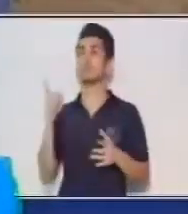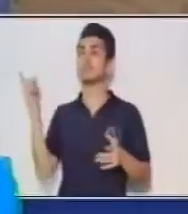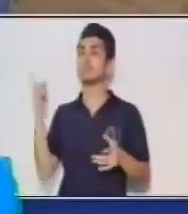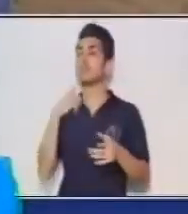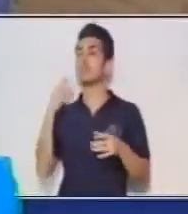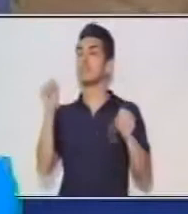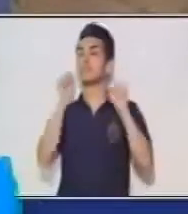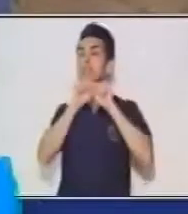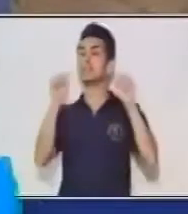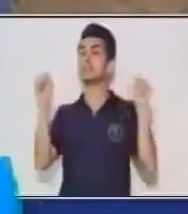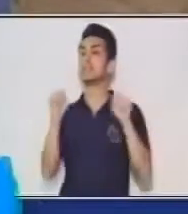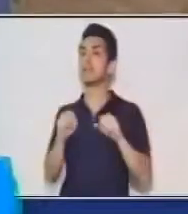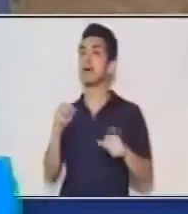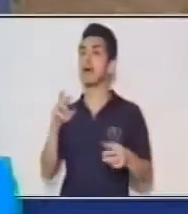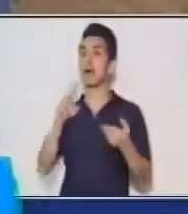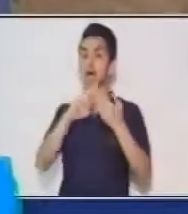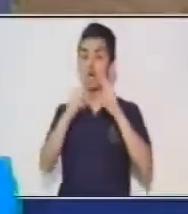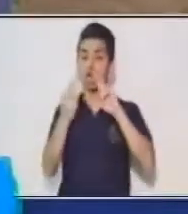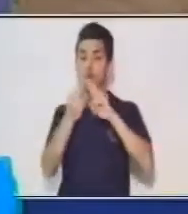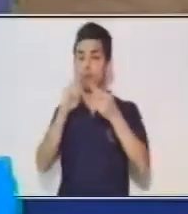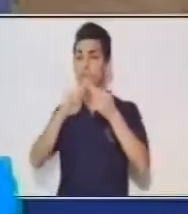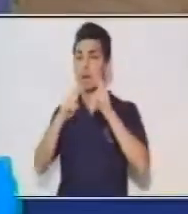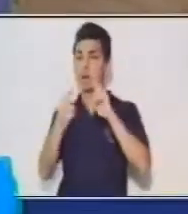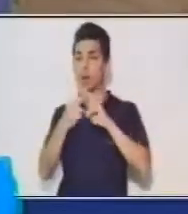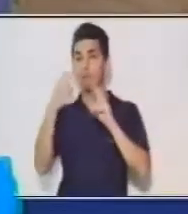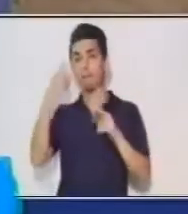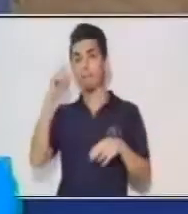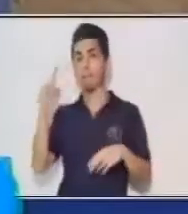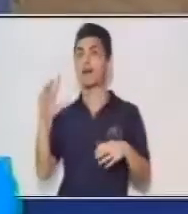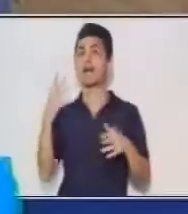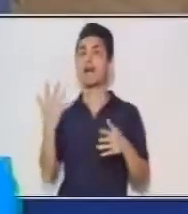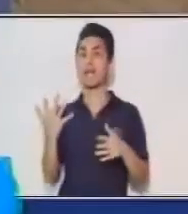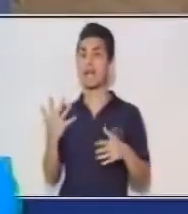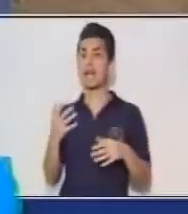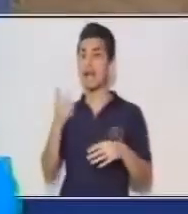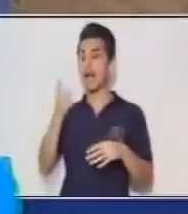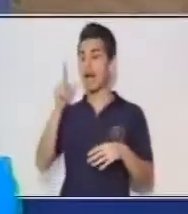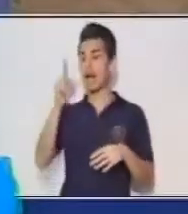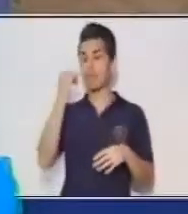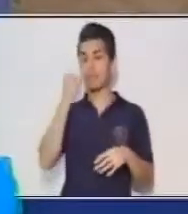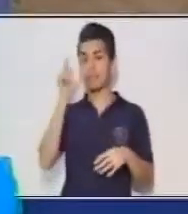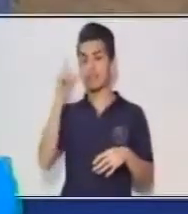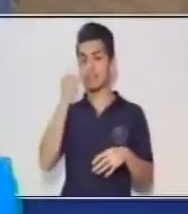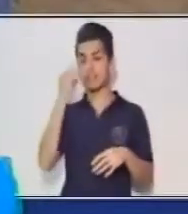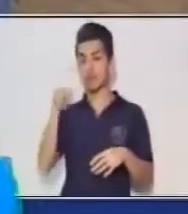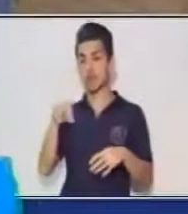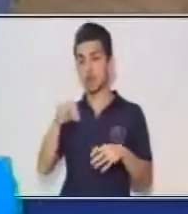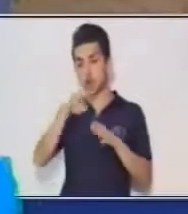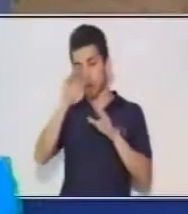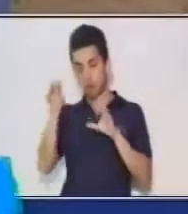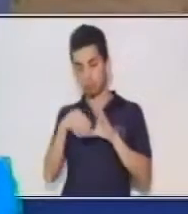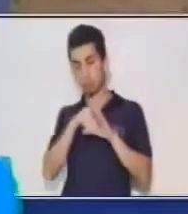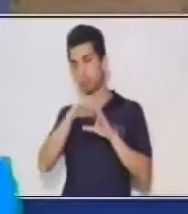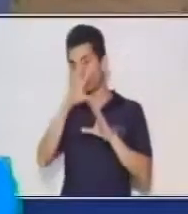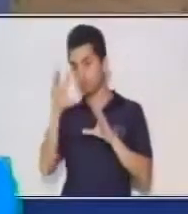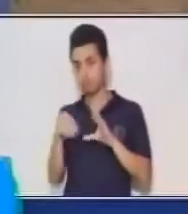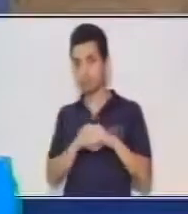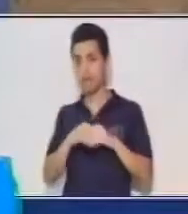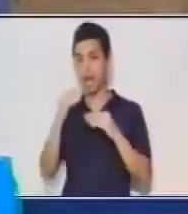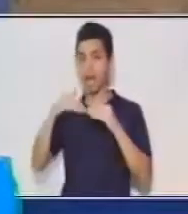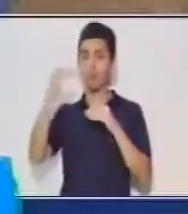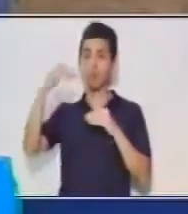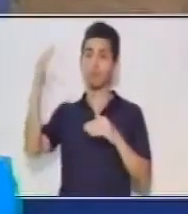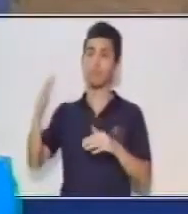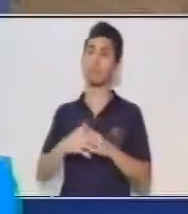sistema romano de manera de adición, o sea que va en